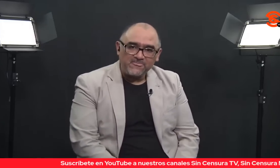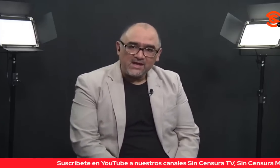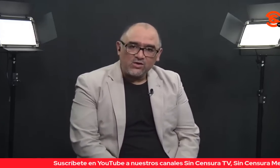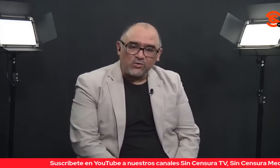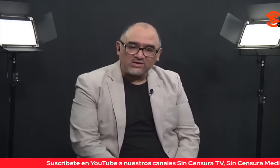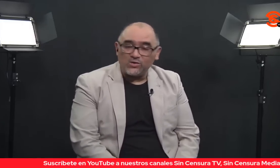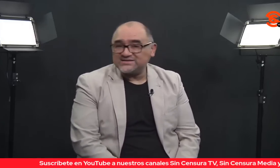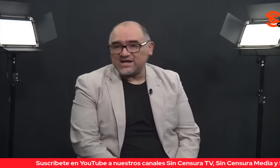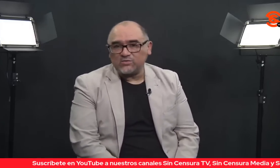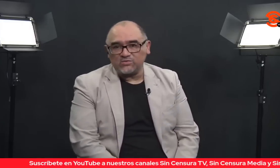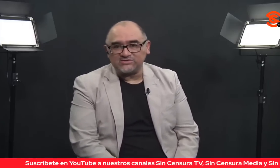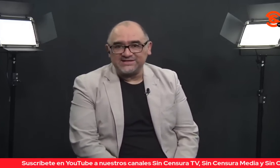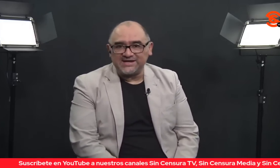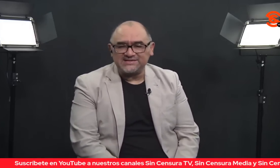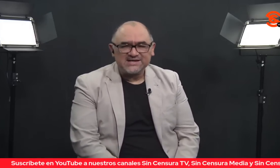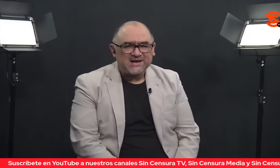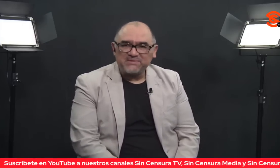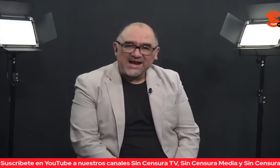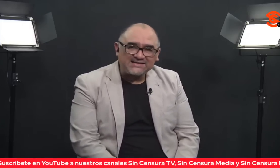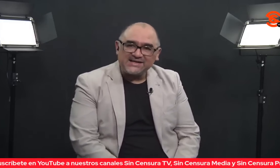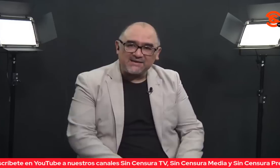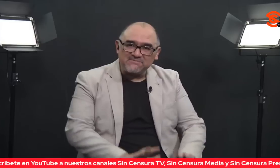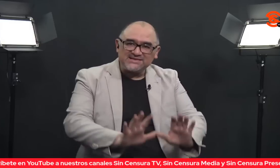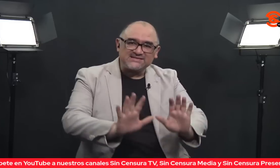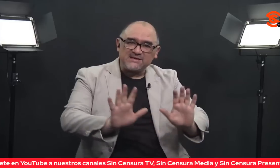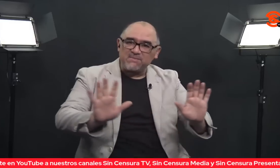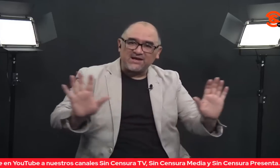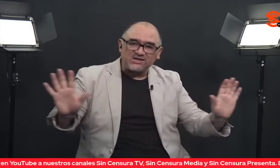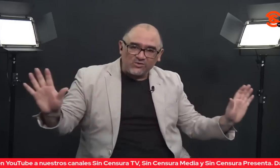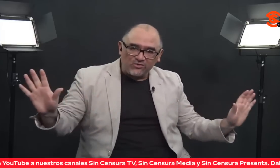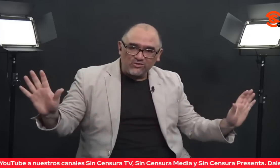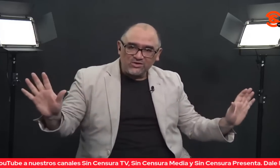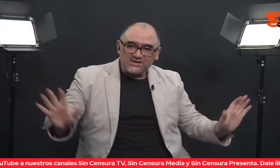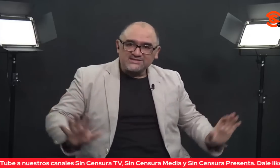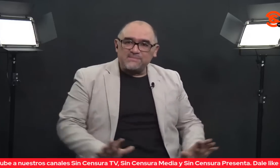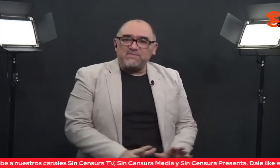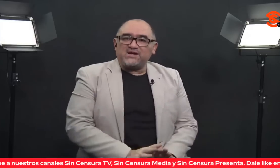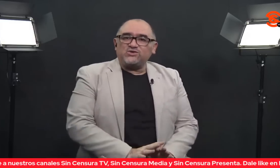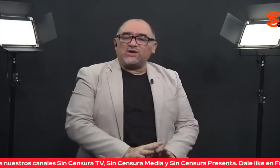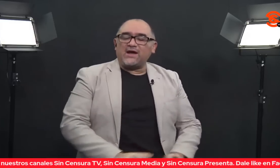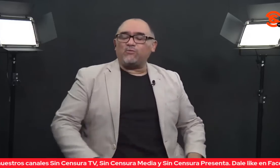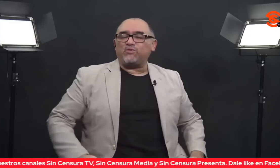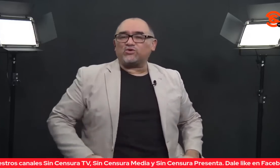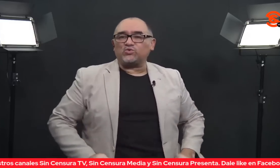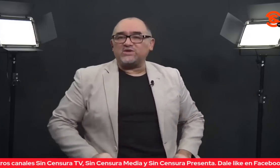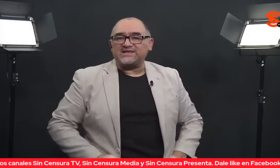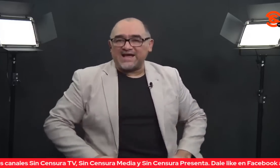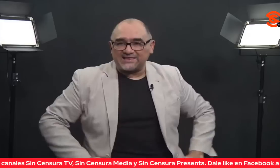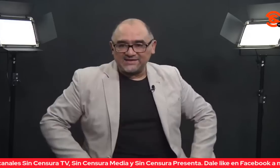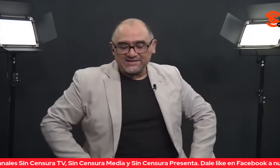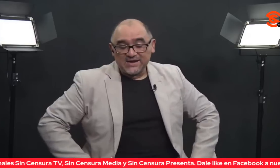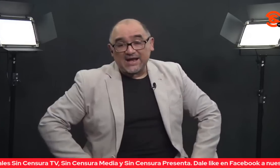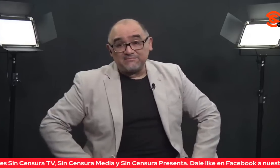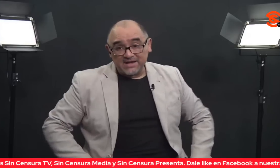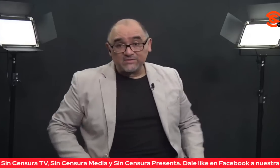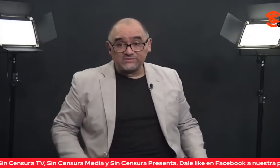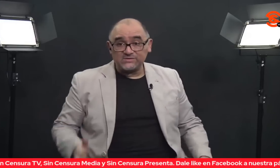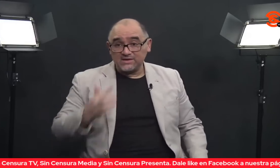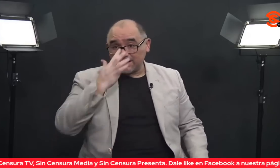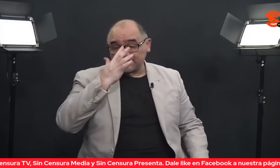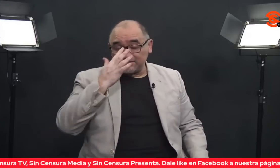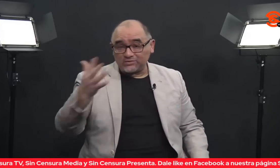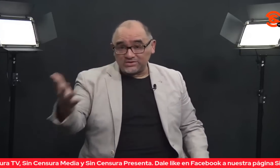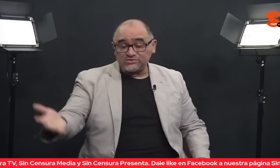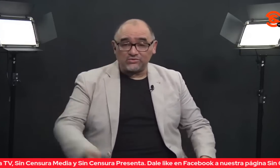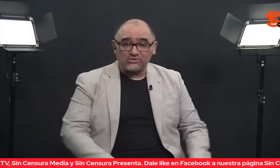comentó cuando hace algunos días prácticamente se perdió la oportunidad, al